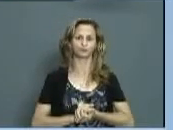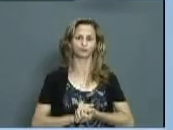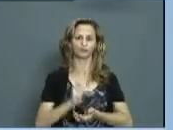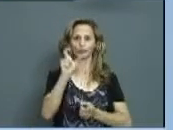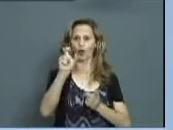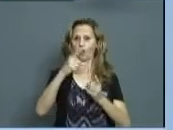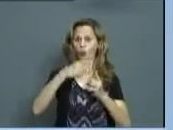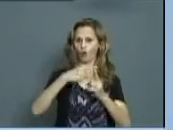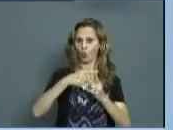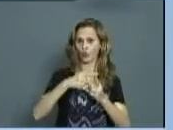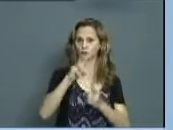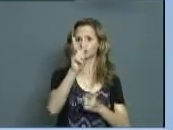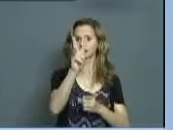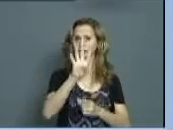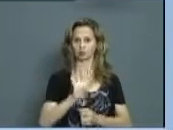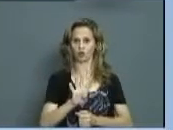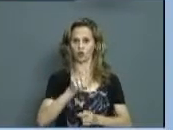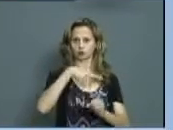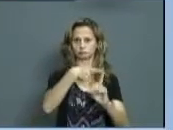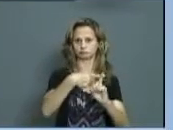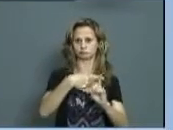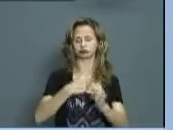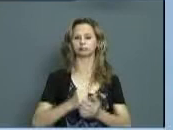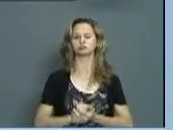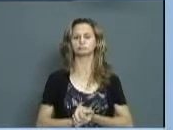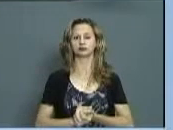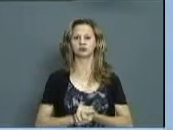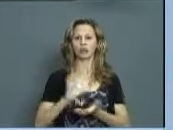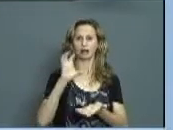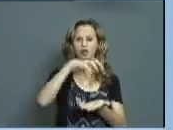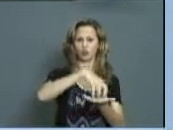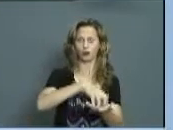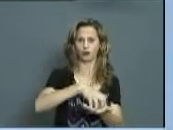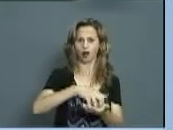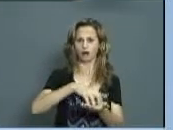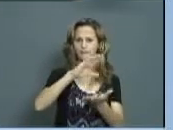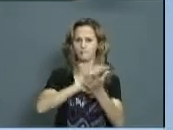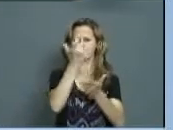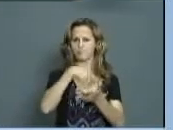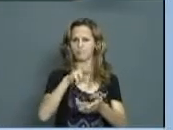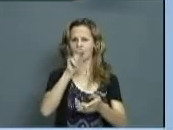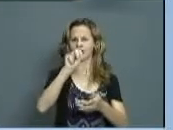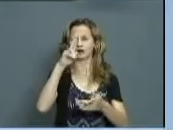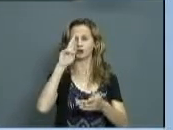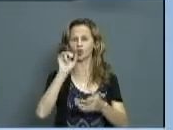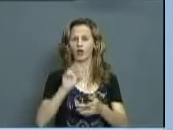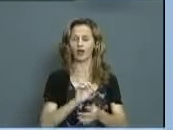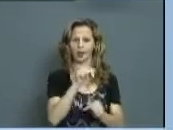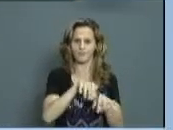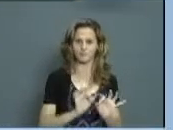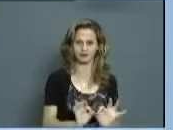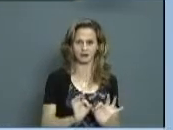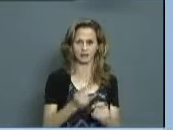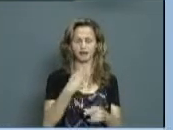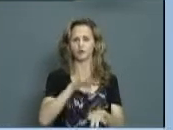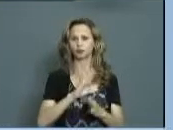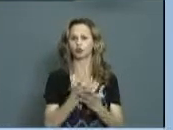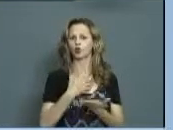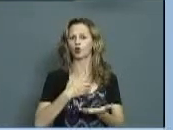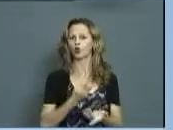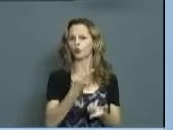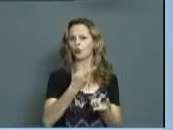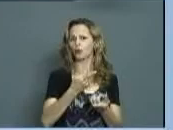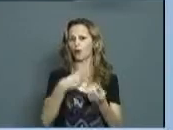Cueto, 34 diagnosticados. Área de salud, Juan Manuel Márquez, 20 pacientes. Y del área de salud, Jorge Luis Estebanel,